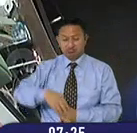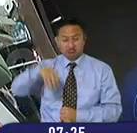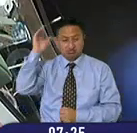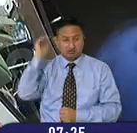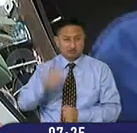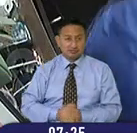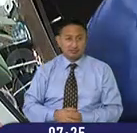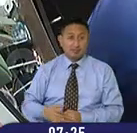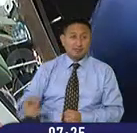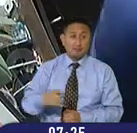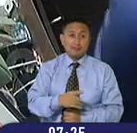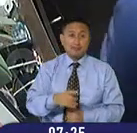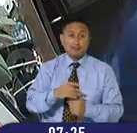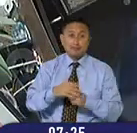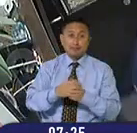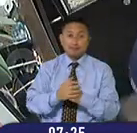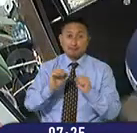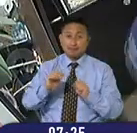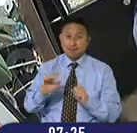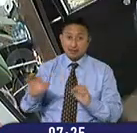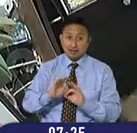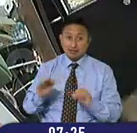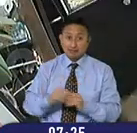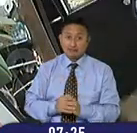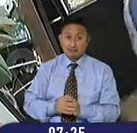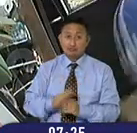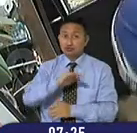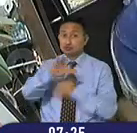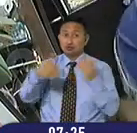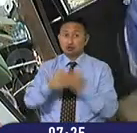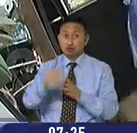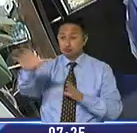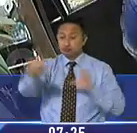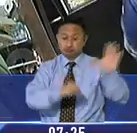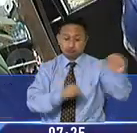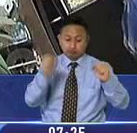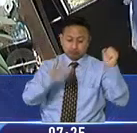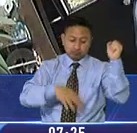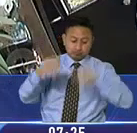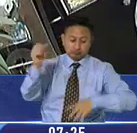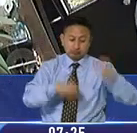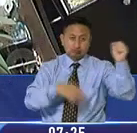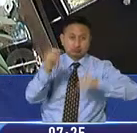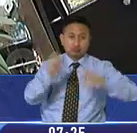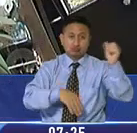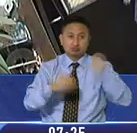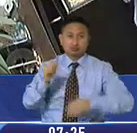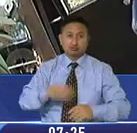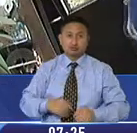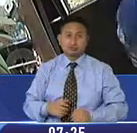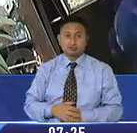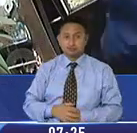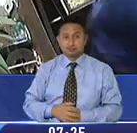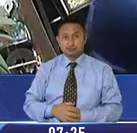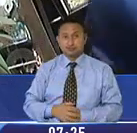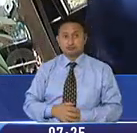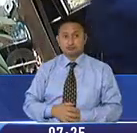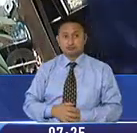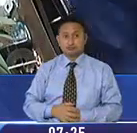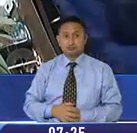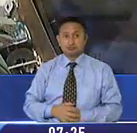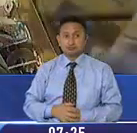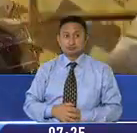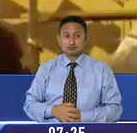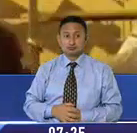les importó. Aprovechando que no había clientes, buscaron en los cajones. También empacaron los objetos pequeños que les significaba dinero